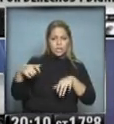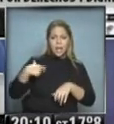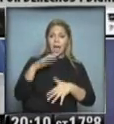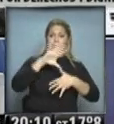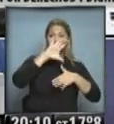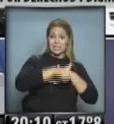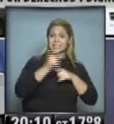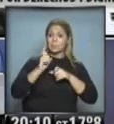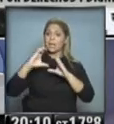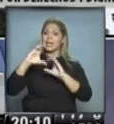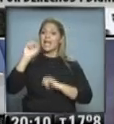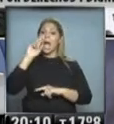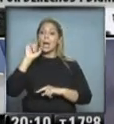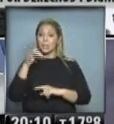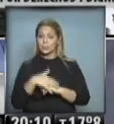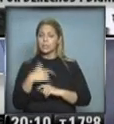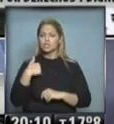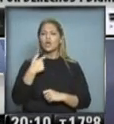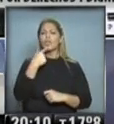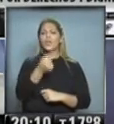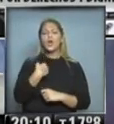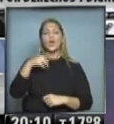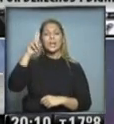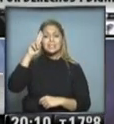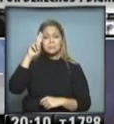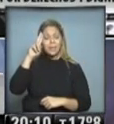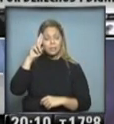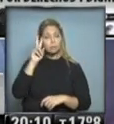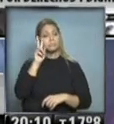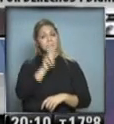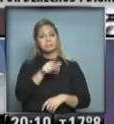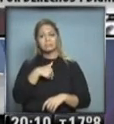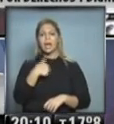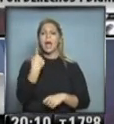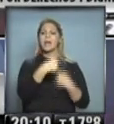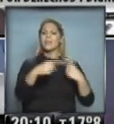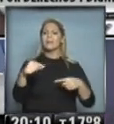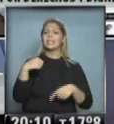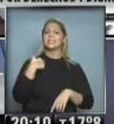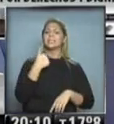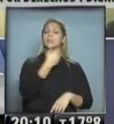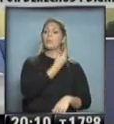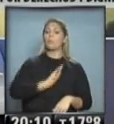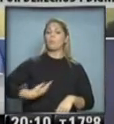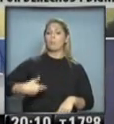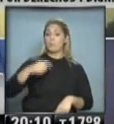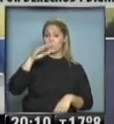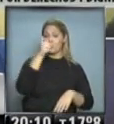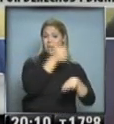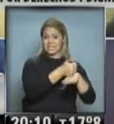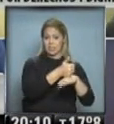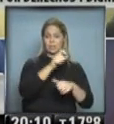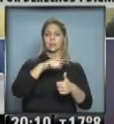quiero expresar de verdad mi respeto, mi admiración. Los hermanos presidentes, Rafael